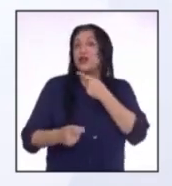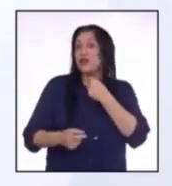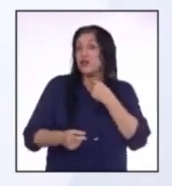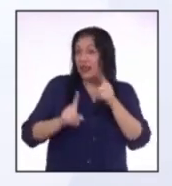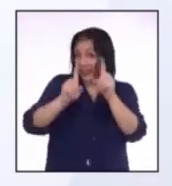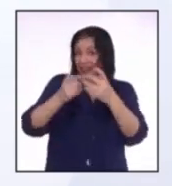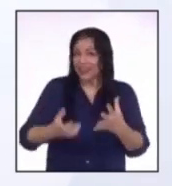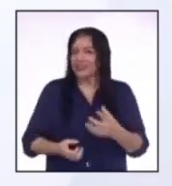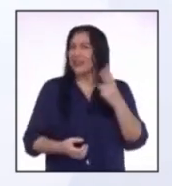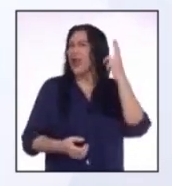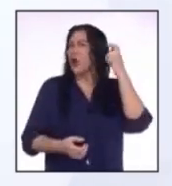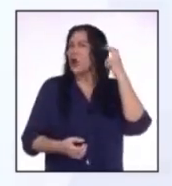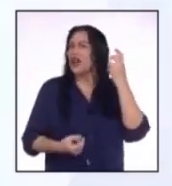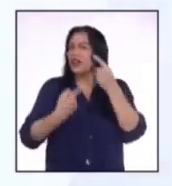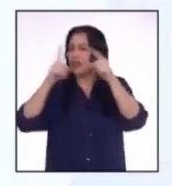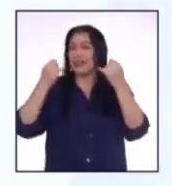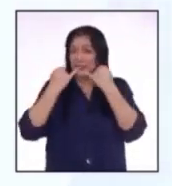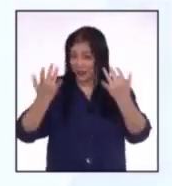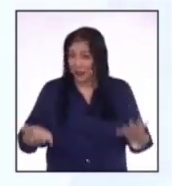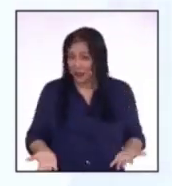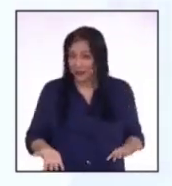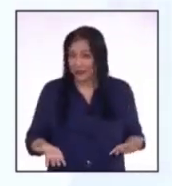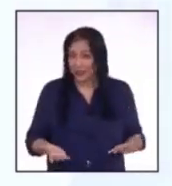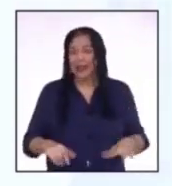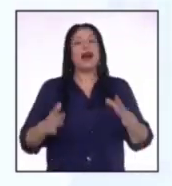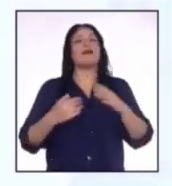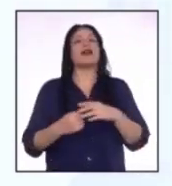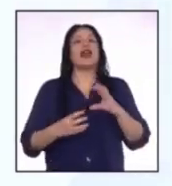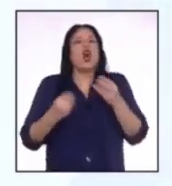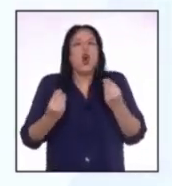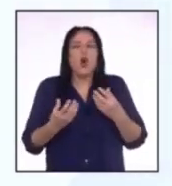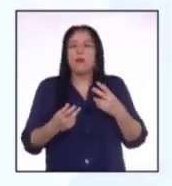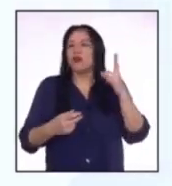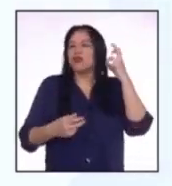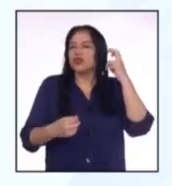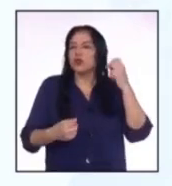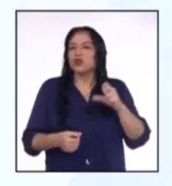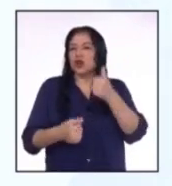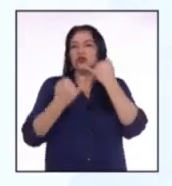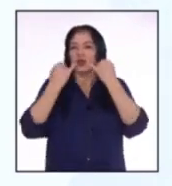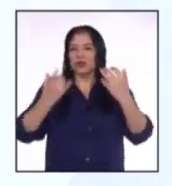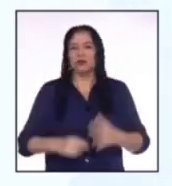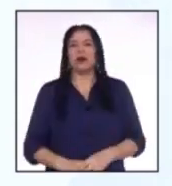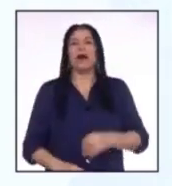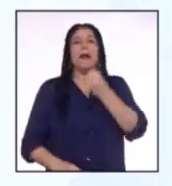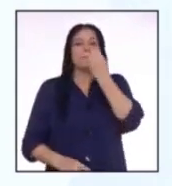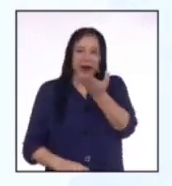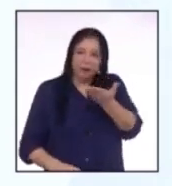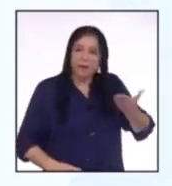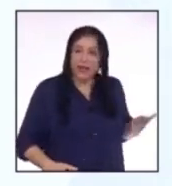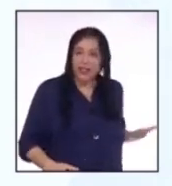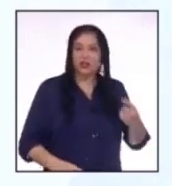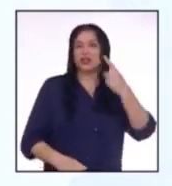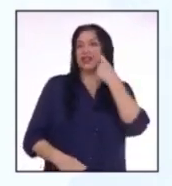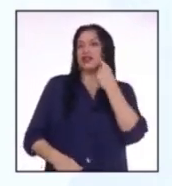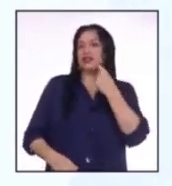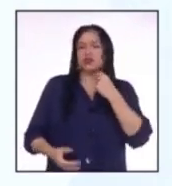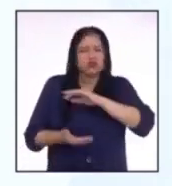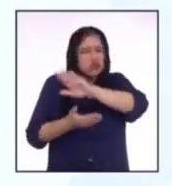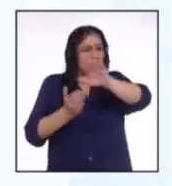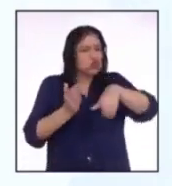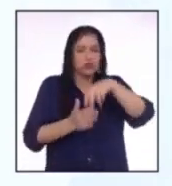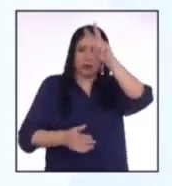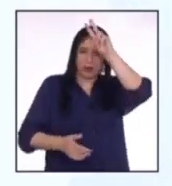gustaría escuchar como suenan quieres escuchar cómo suena nuestro saludo bienvenidos chicos y chicas